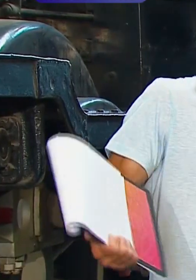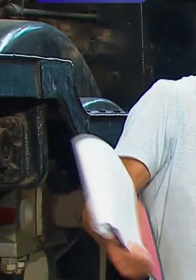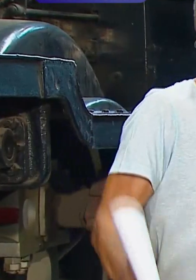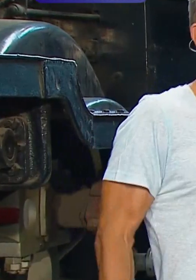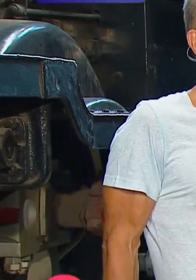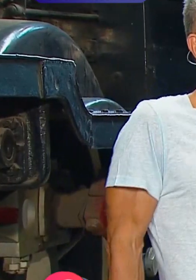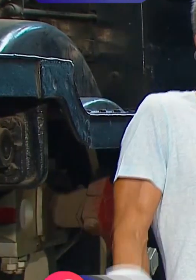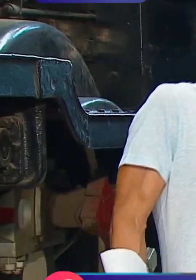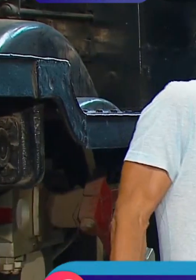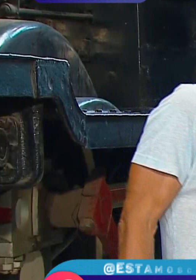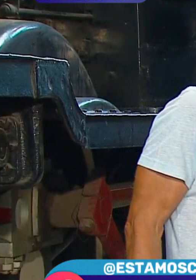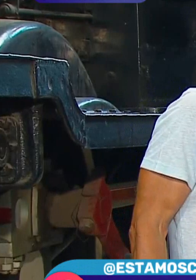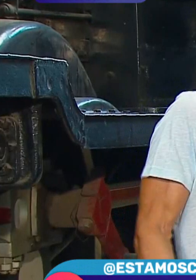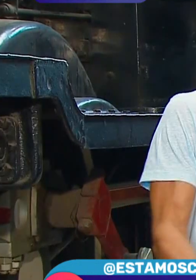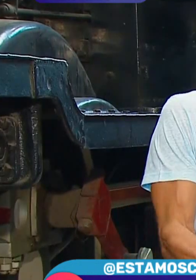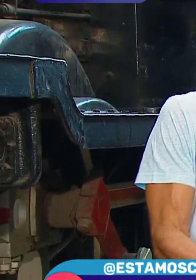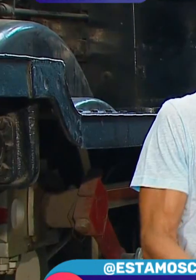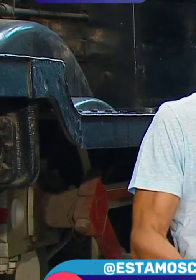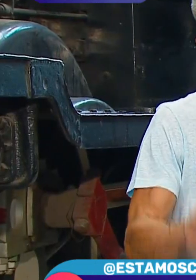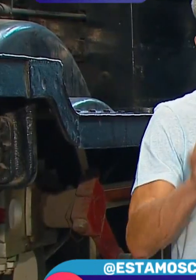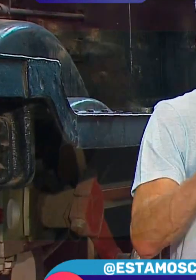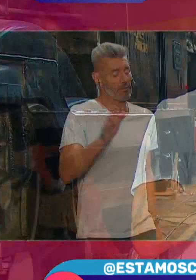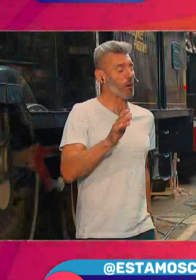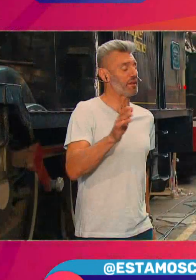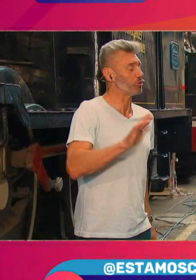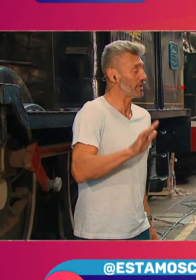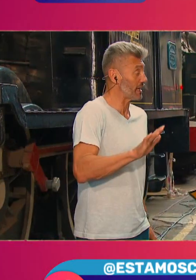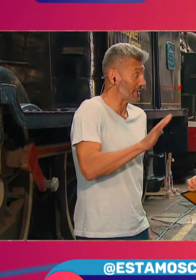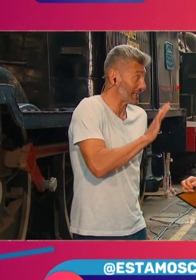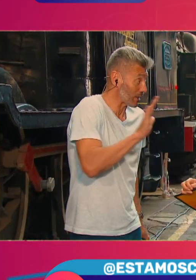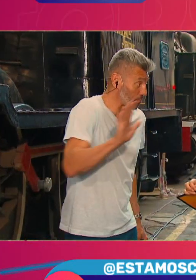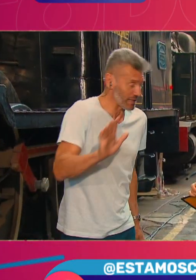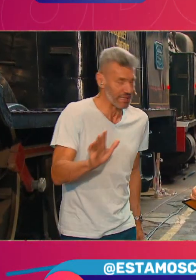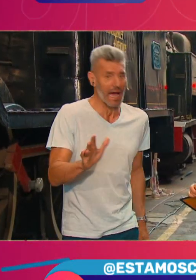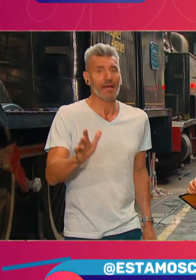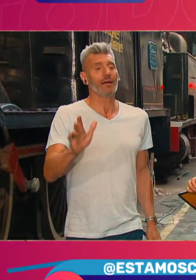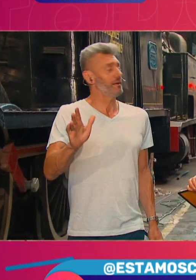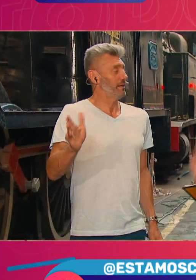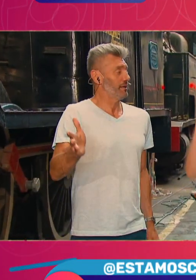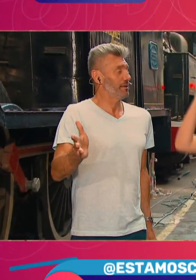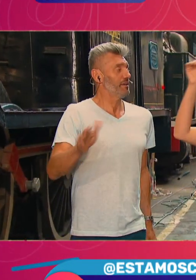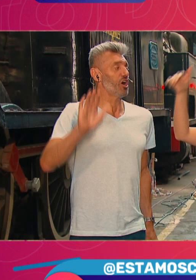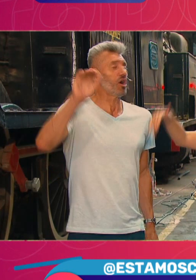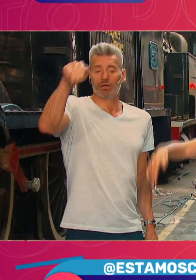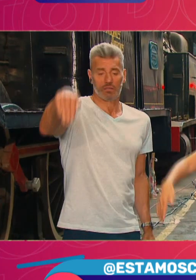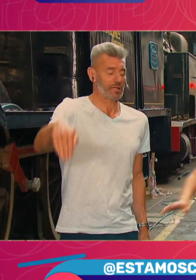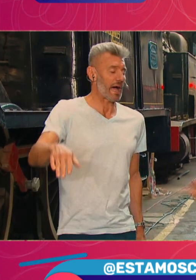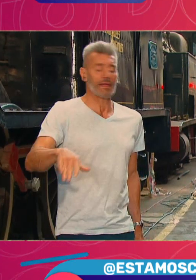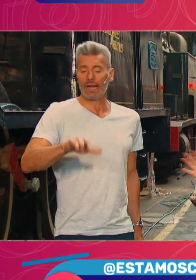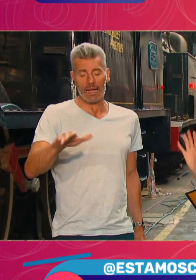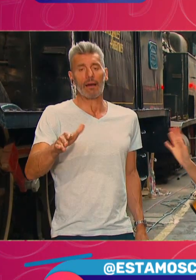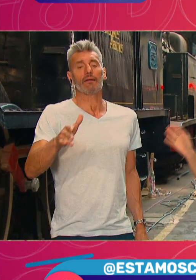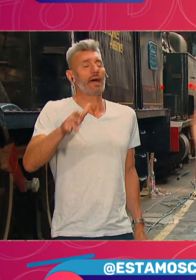un trekking de alta complejidad. No le vamos a pedir un trekking de alta complejidad. No le vamos a pedir que se tire de ningún